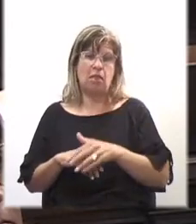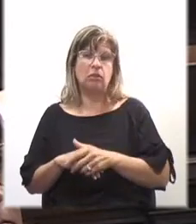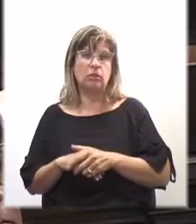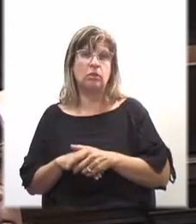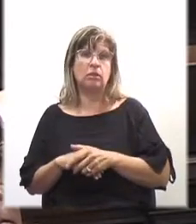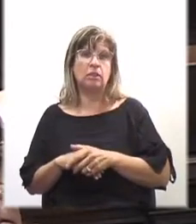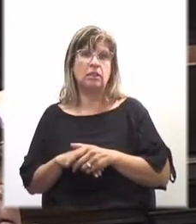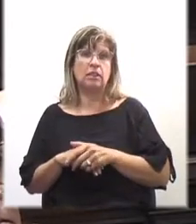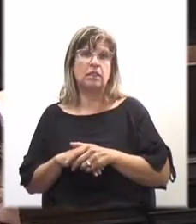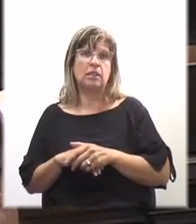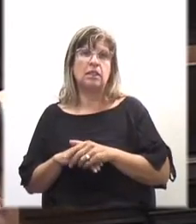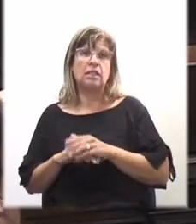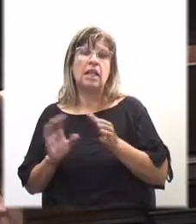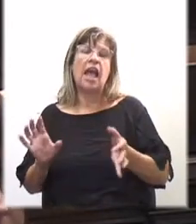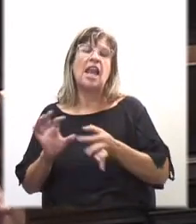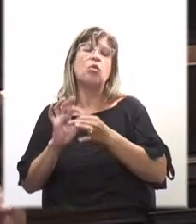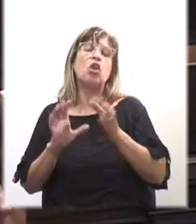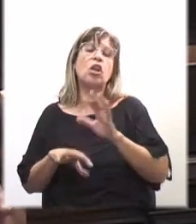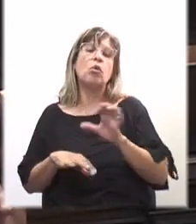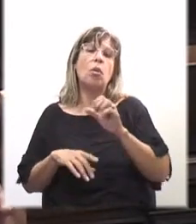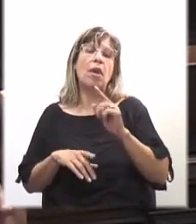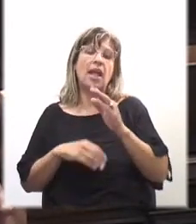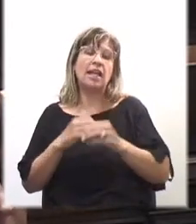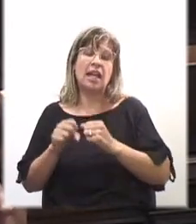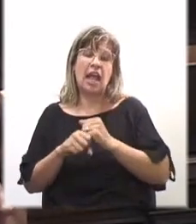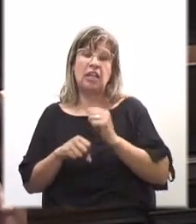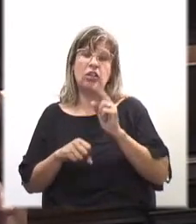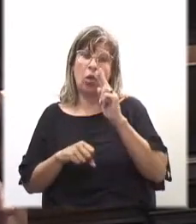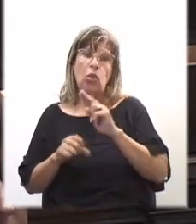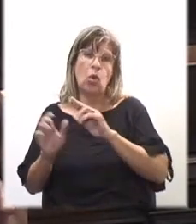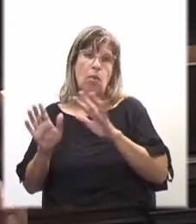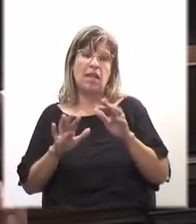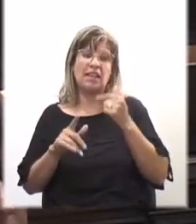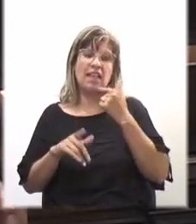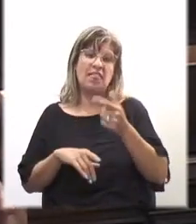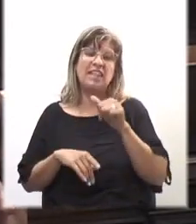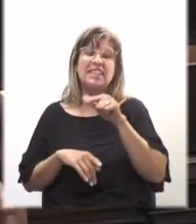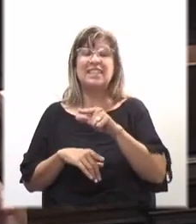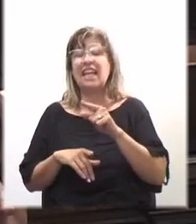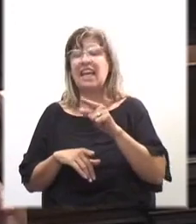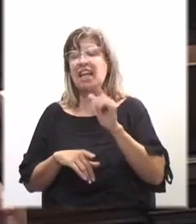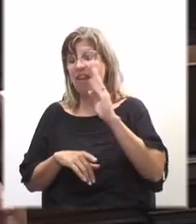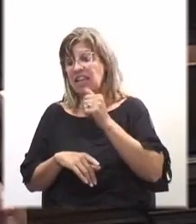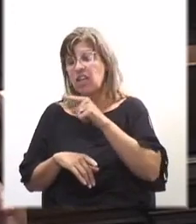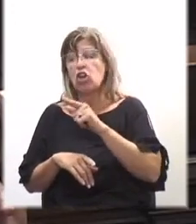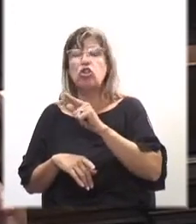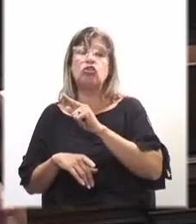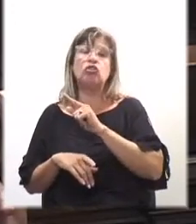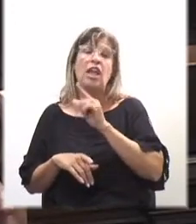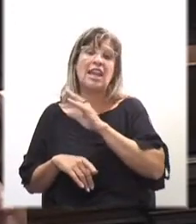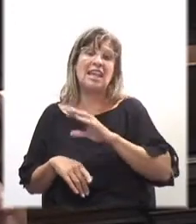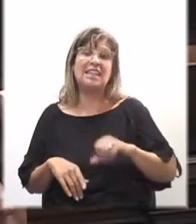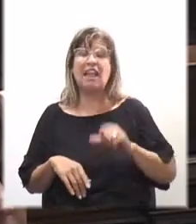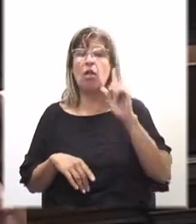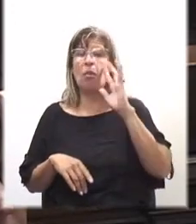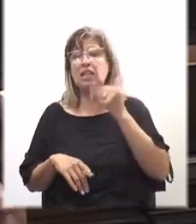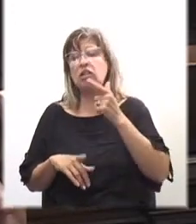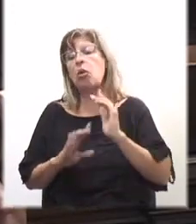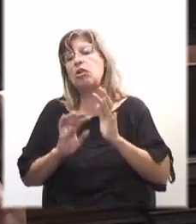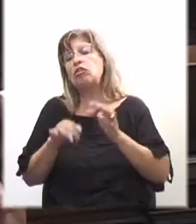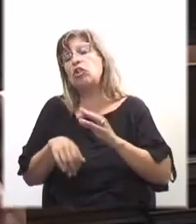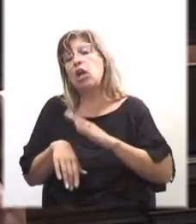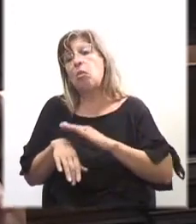La Unión Europea en el año 2010 dice que reconocerá el Estado palestino cuando llegue el momento oportuno.